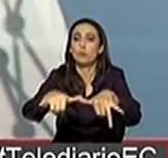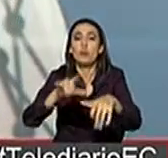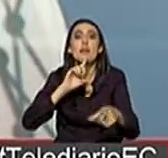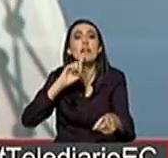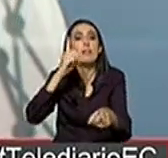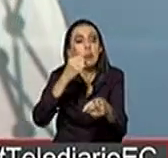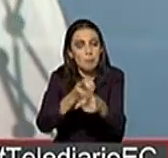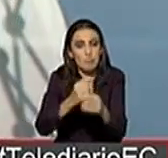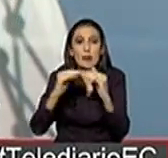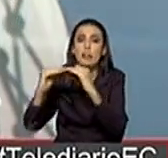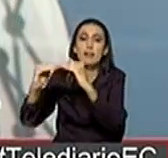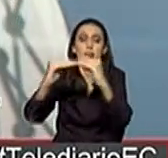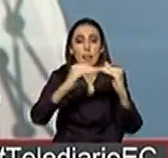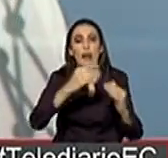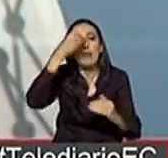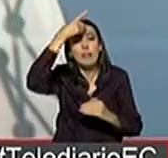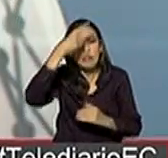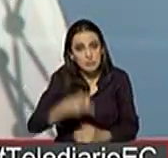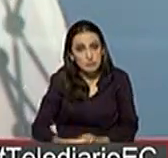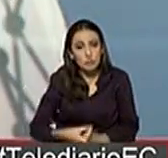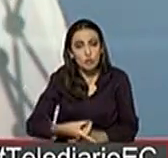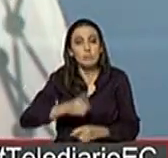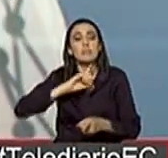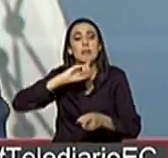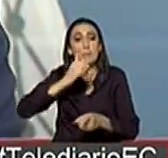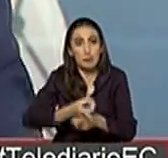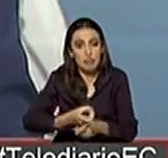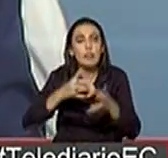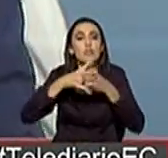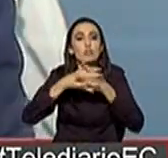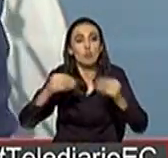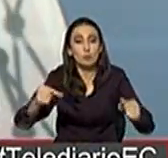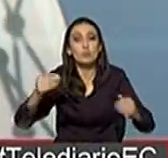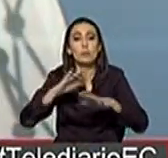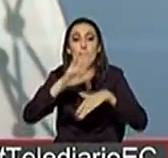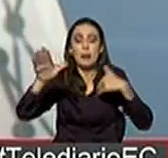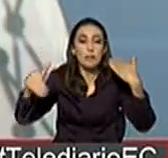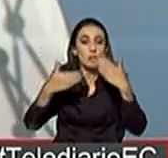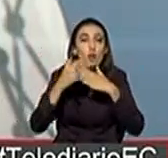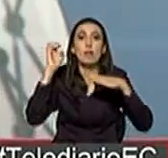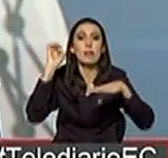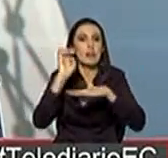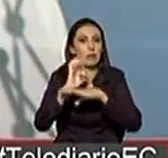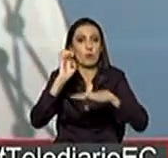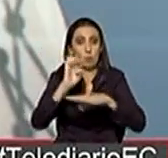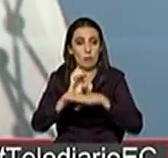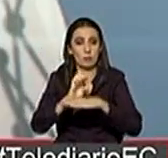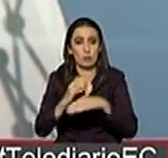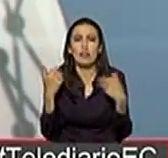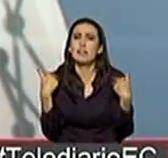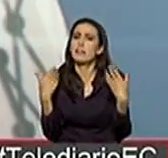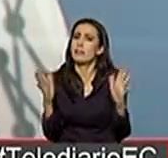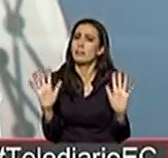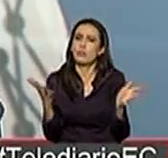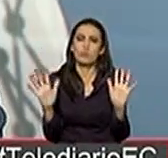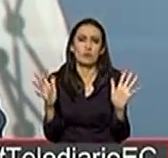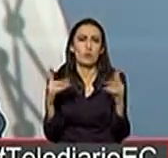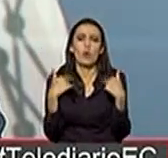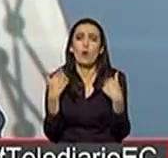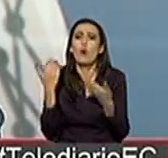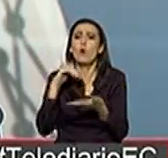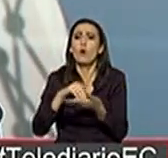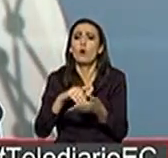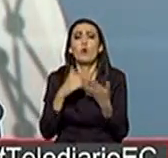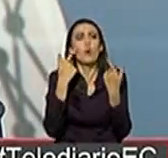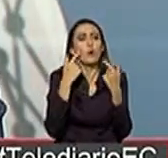lleguemos a medidas concretas y medidas reales para dar soluciones de estructurales al país y que no siga siendo una